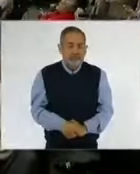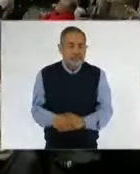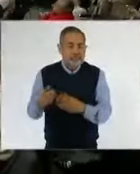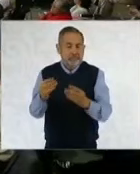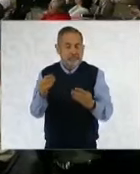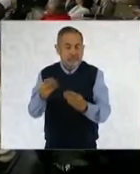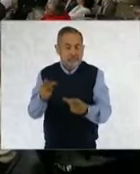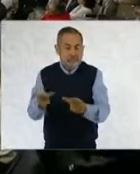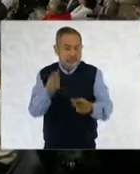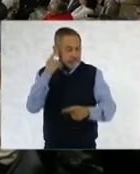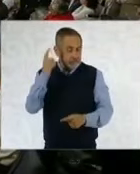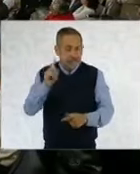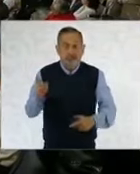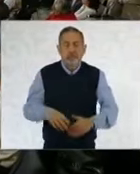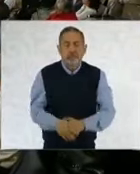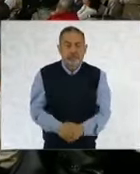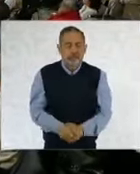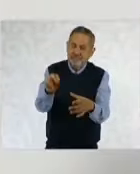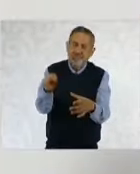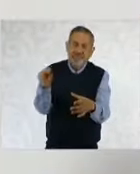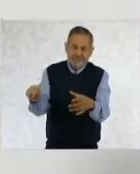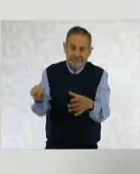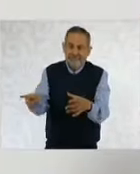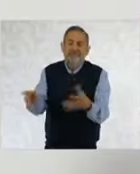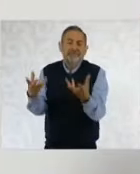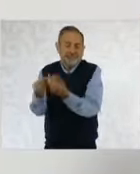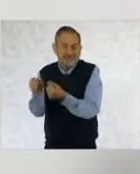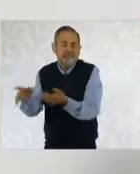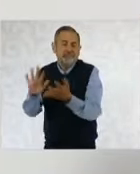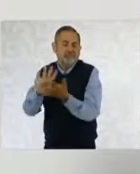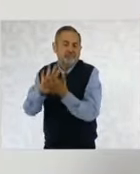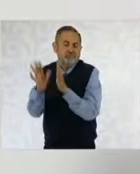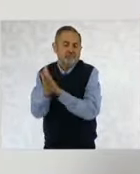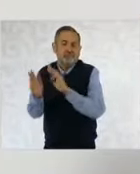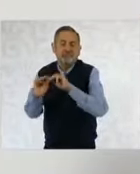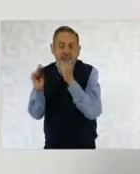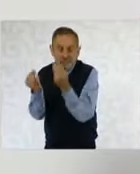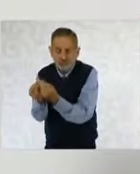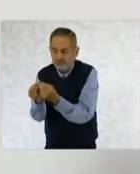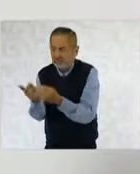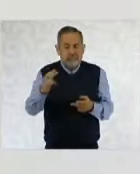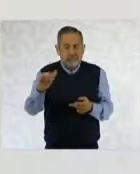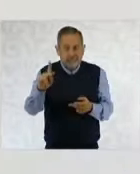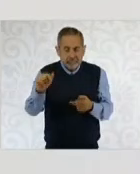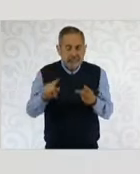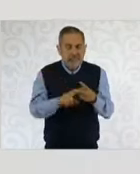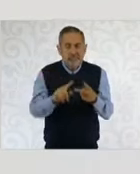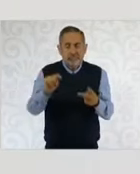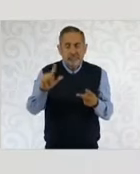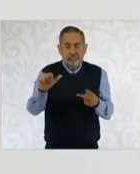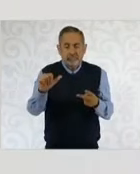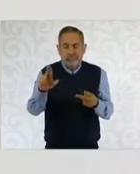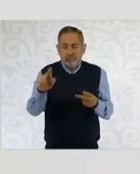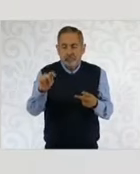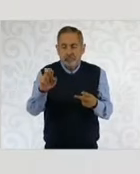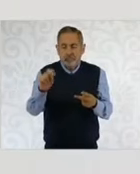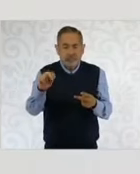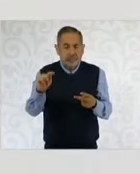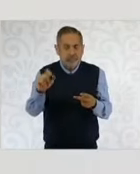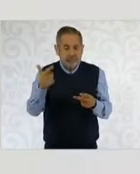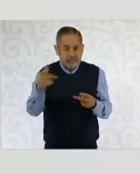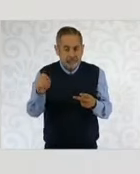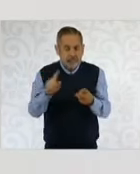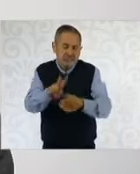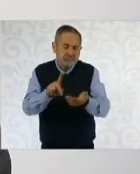García Harfuch que durante los 39 días de este sexenio se han detenido a más de 3.000 presuntos delincuentes. El secretario de